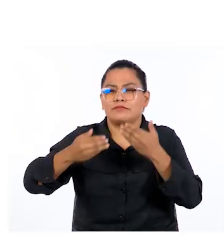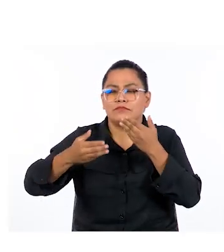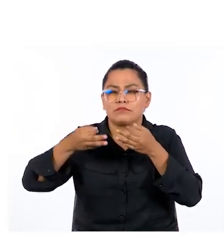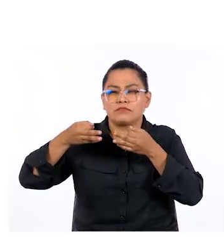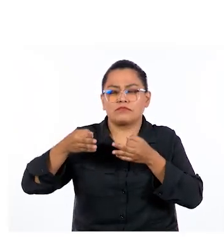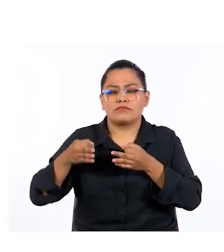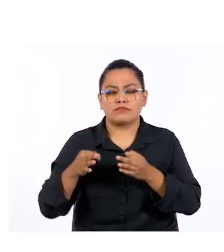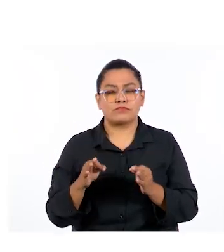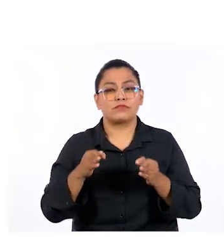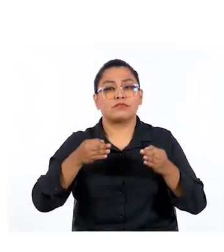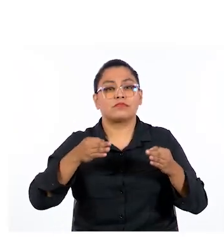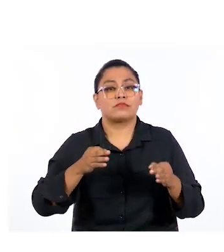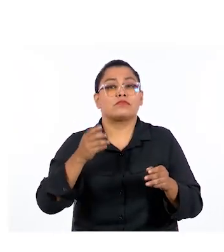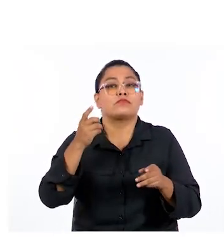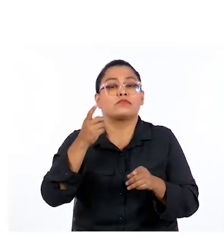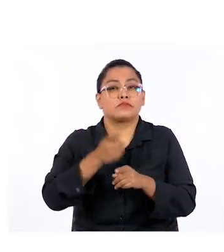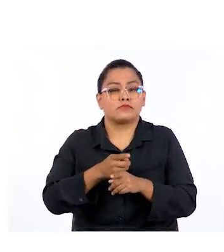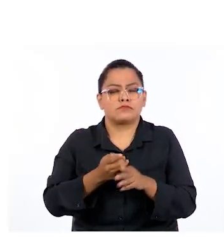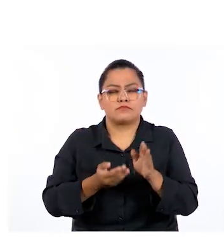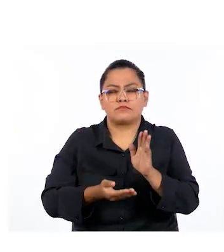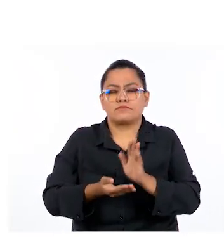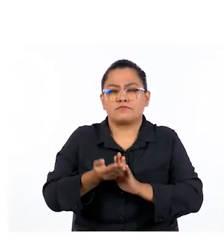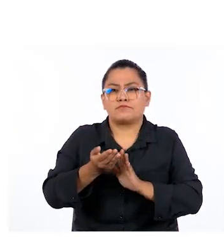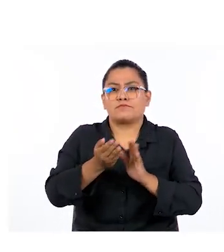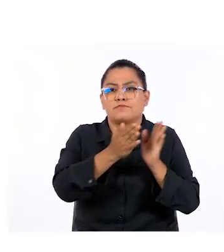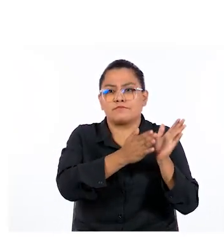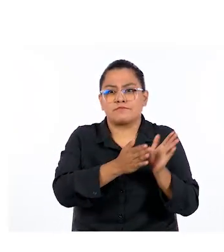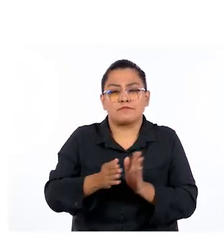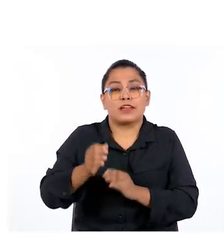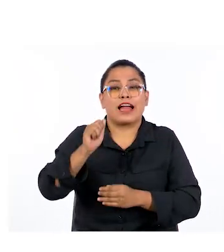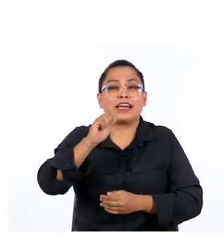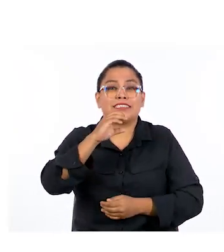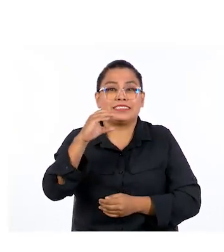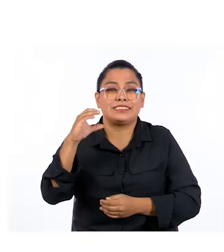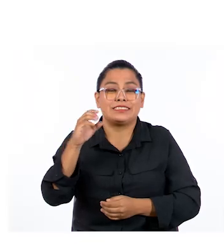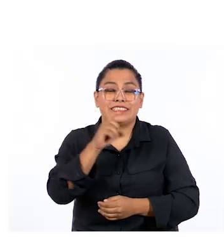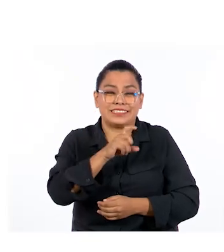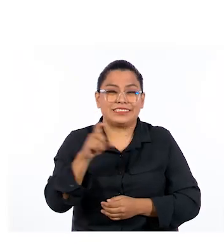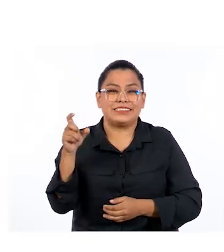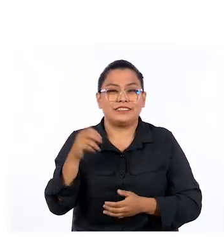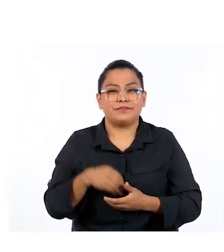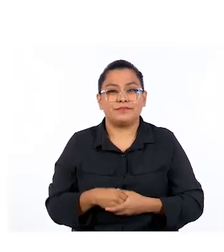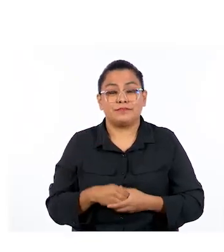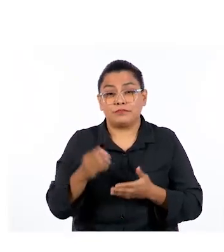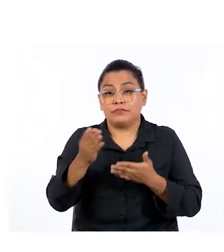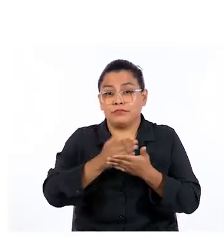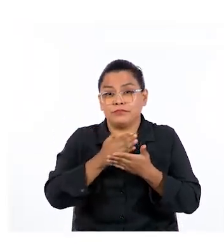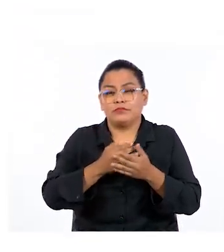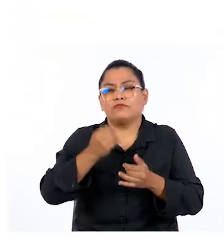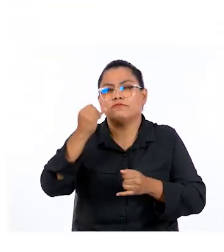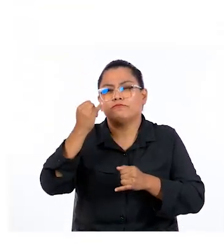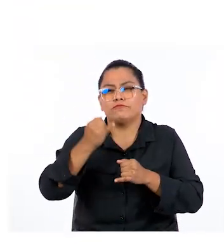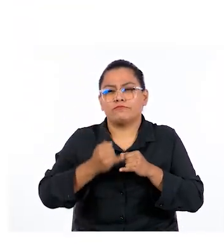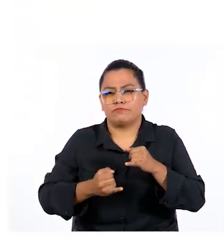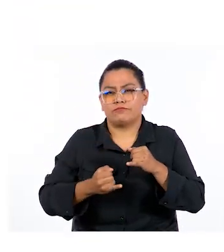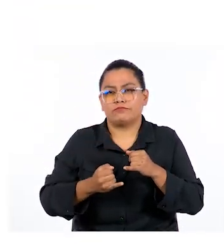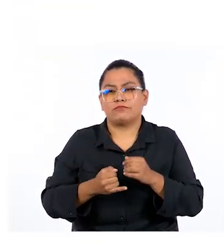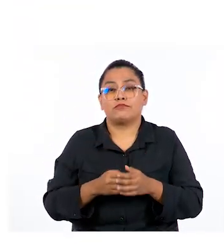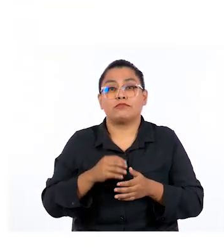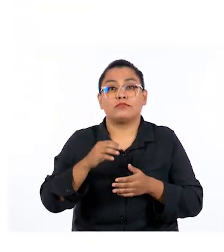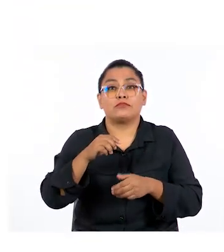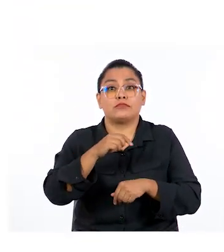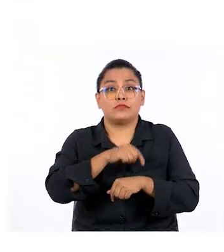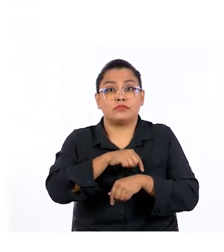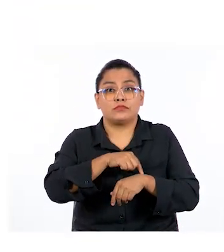que se debe desarrollar la secuencia ACC durante la semana. Y finalmente la jornalización, que